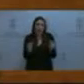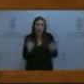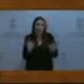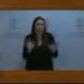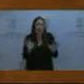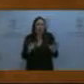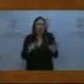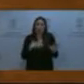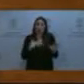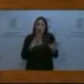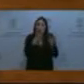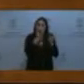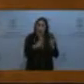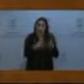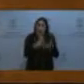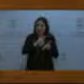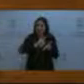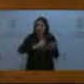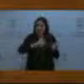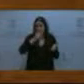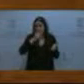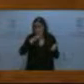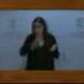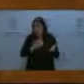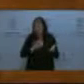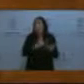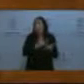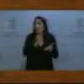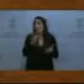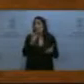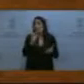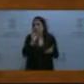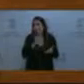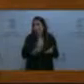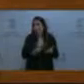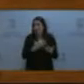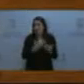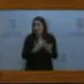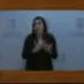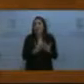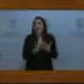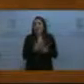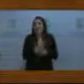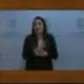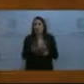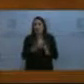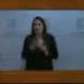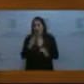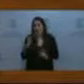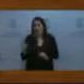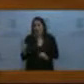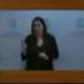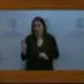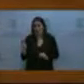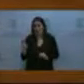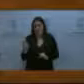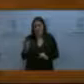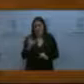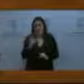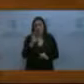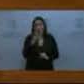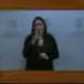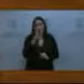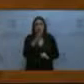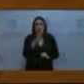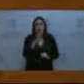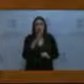ha leído usted bien o no ha entendido usted bien la propuesta que hace el Grupo Parlamentario Popular, en la medida que